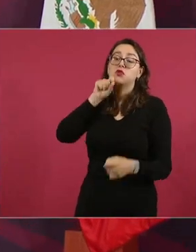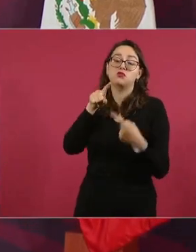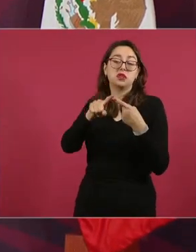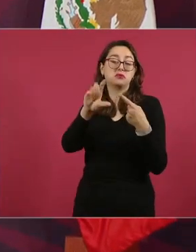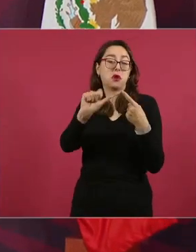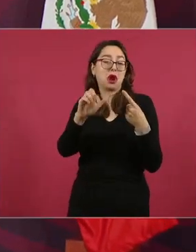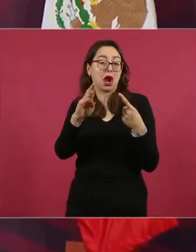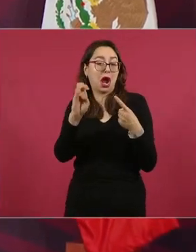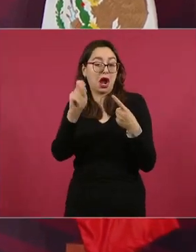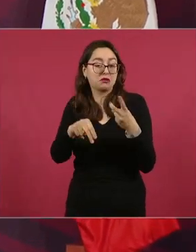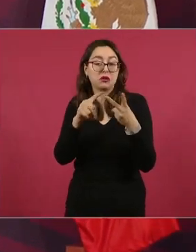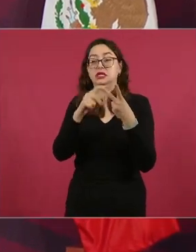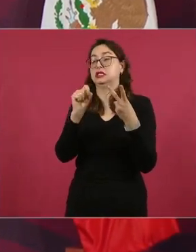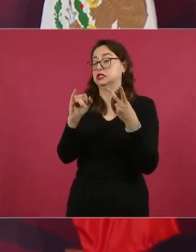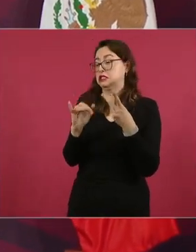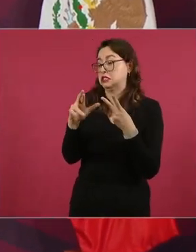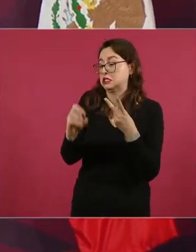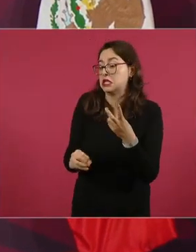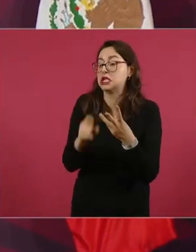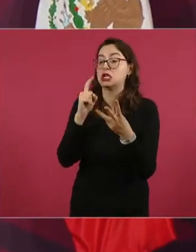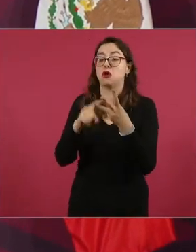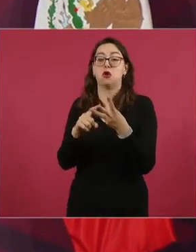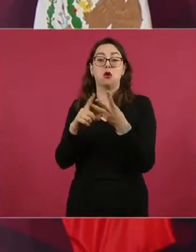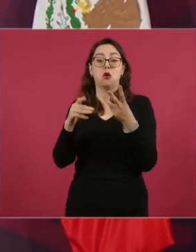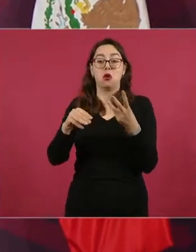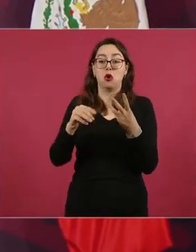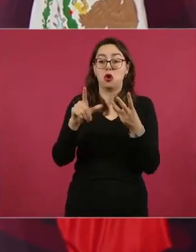Mola, es